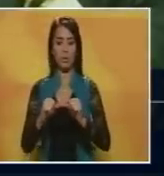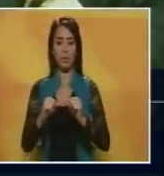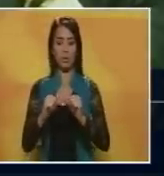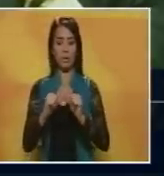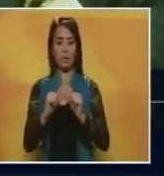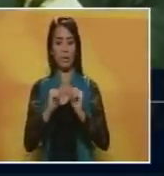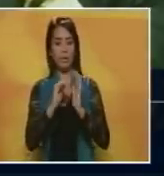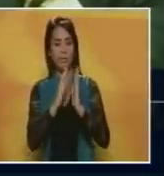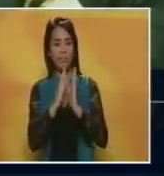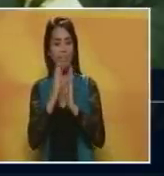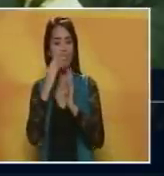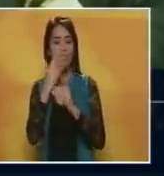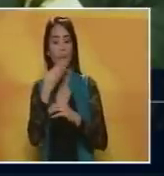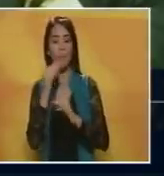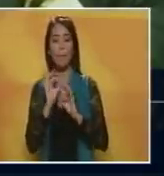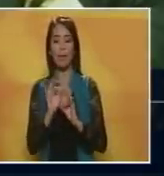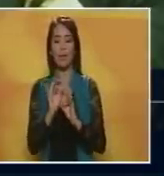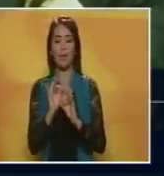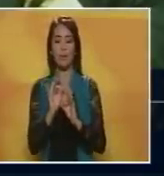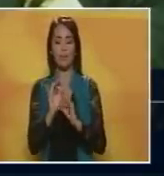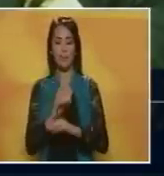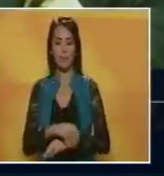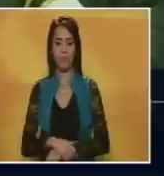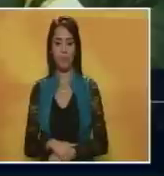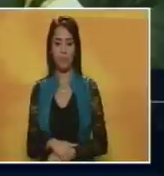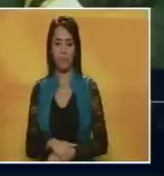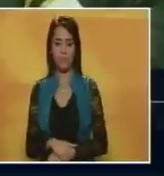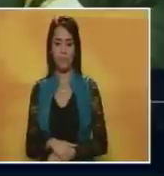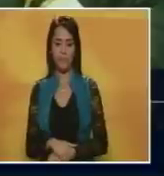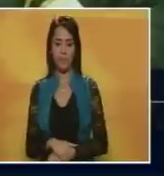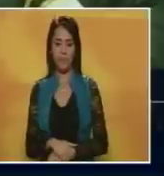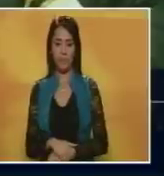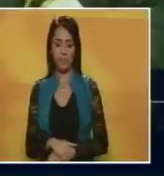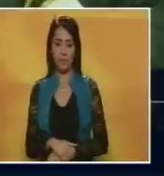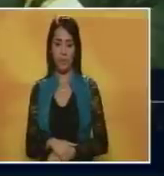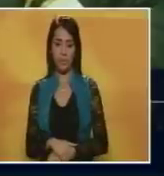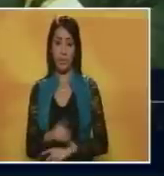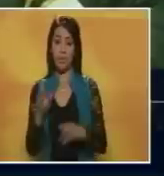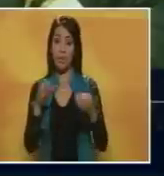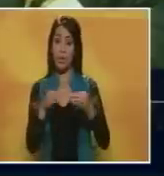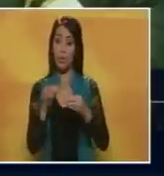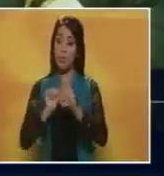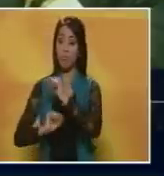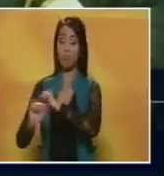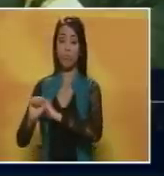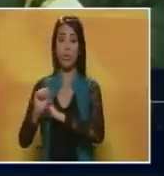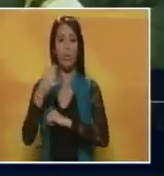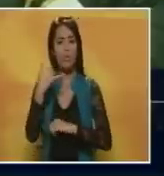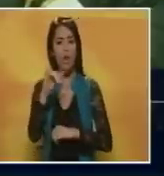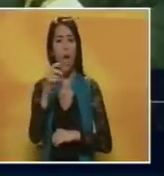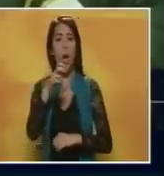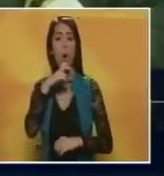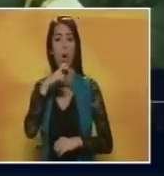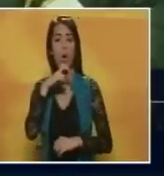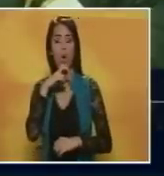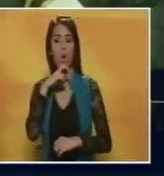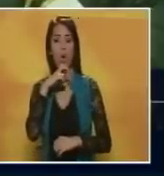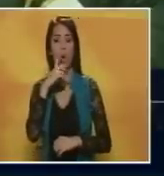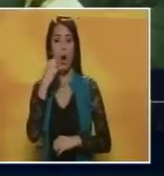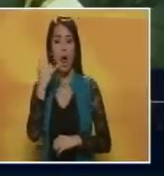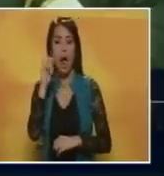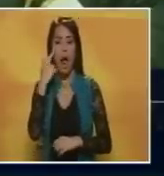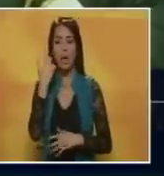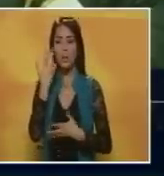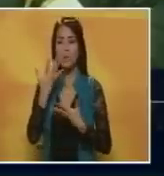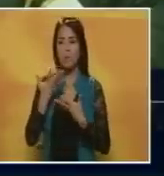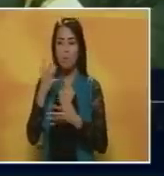regularización de la actividad artesanal y en el combate con las bandas donde hay oro hay la atracción a la